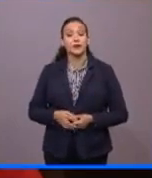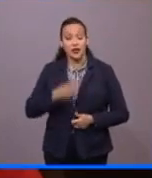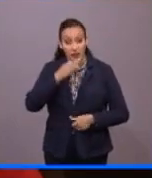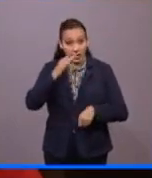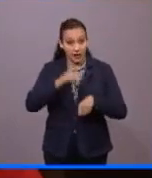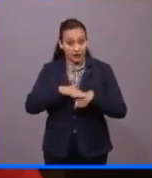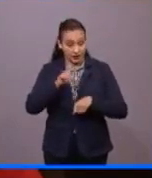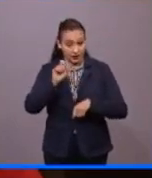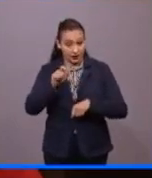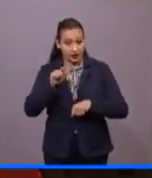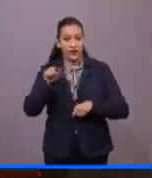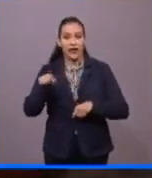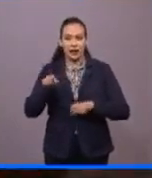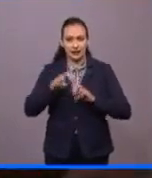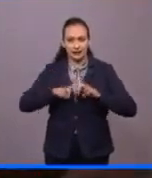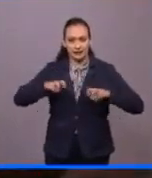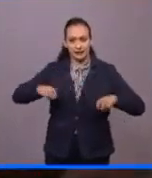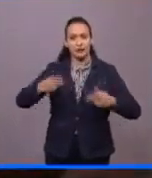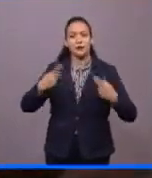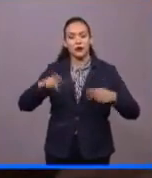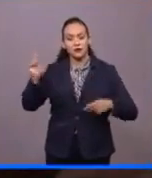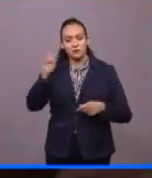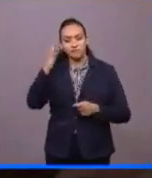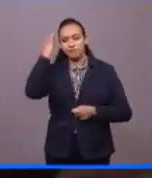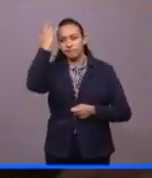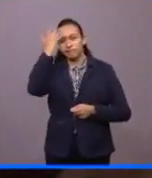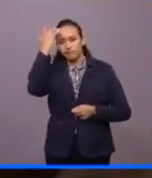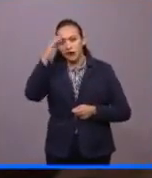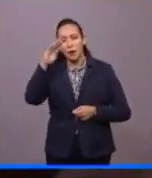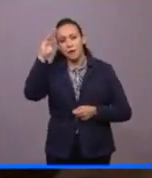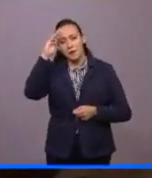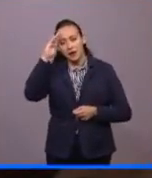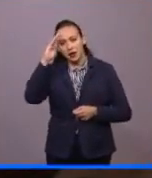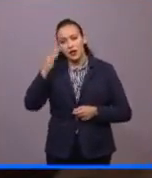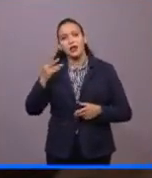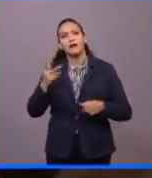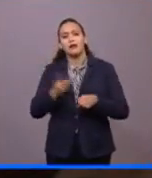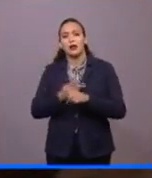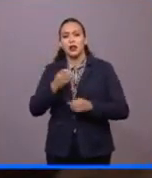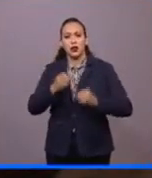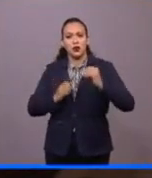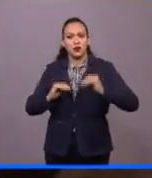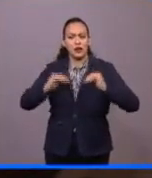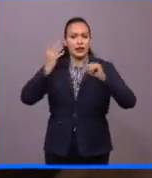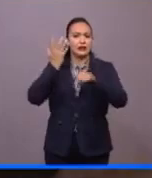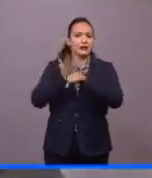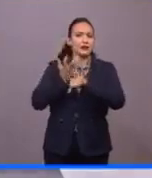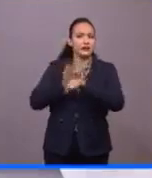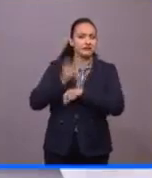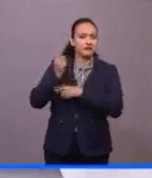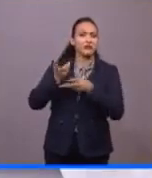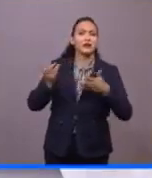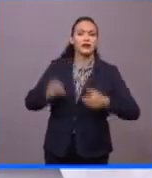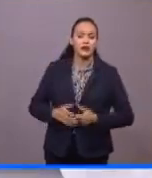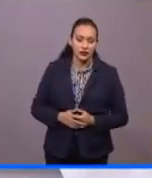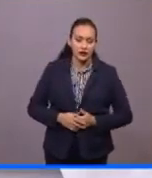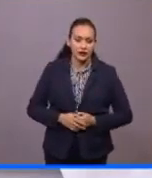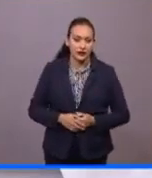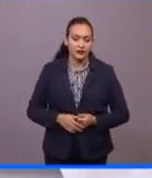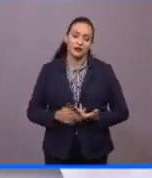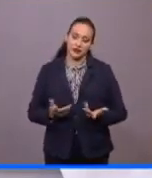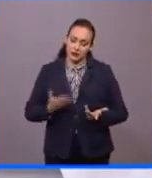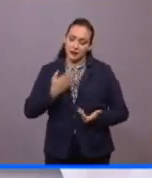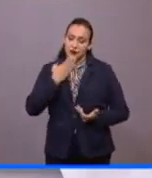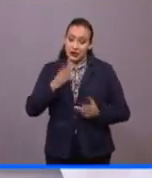Comentarte que como parte de las reflexiones, especialistas también analizaron la función de la Corte Suprema de Estados Unidos. Señalaron la importancia